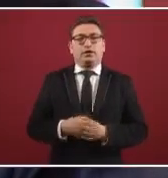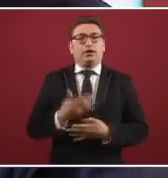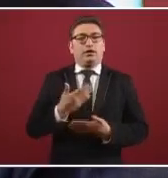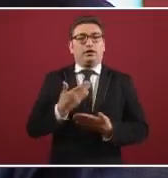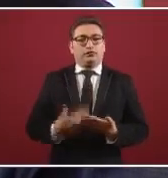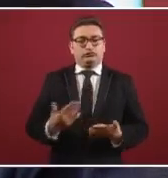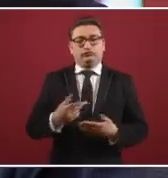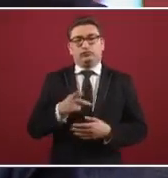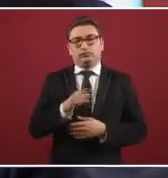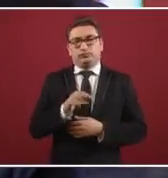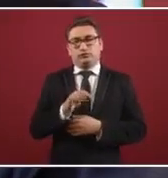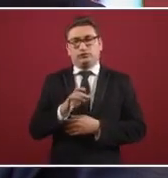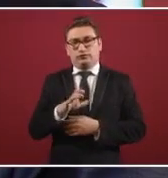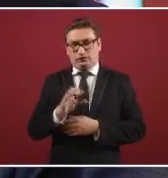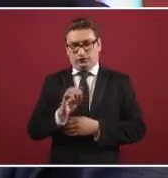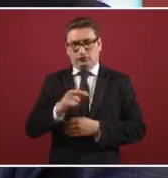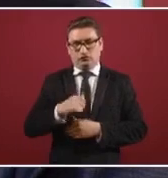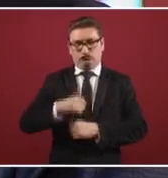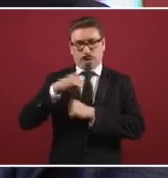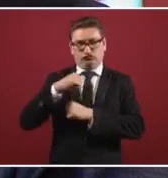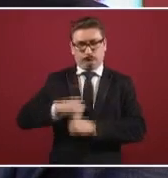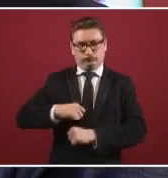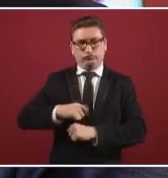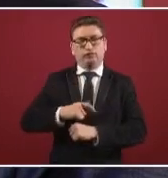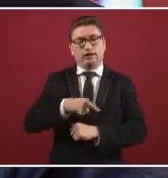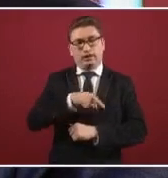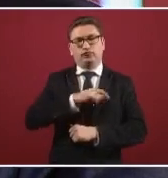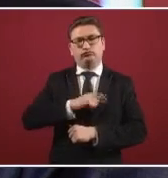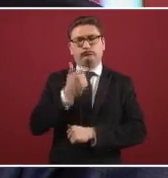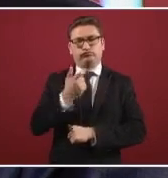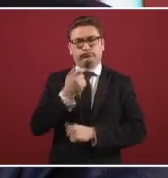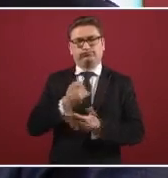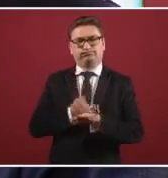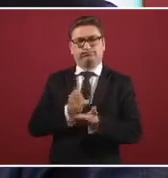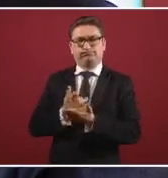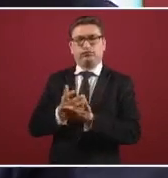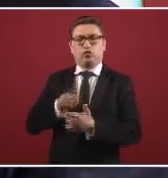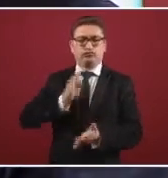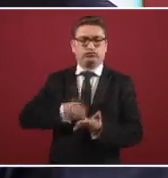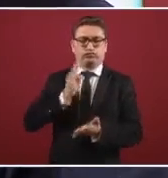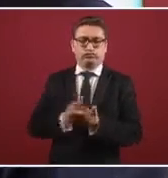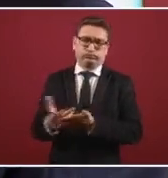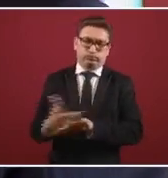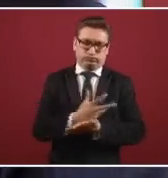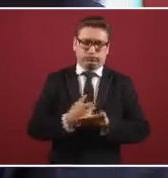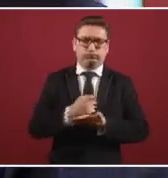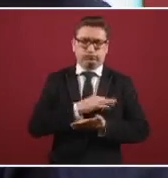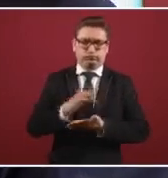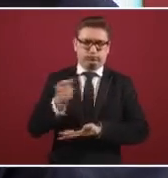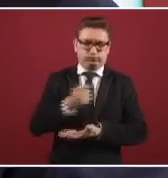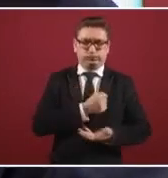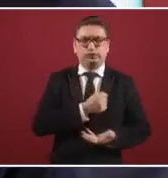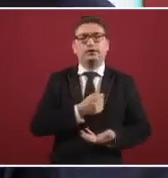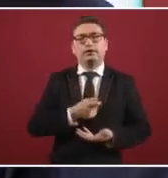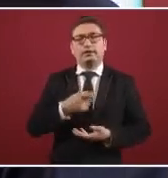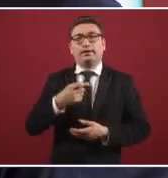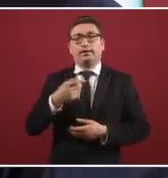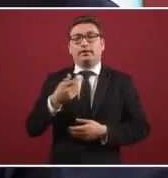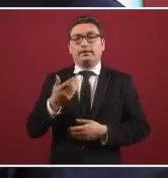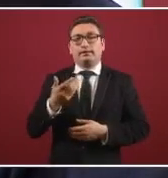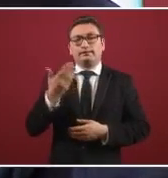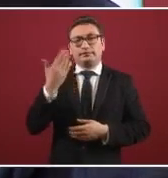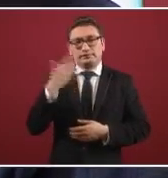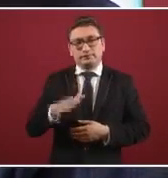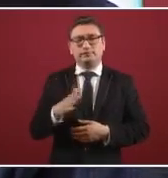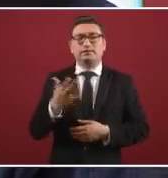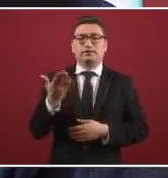facultar como autoridad fiscal a la Profeco. Sin embargo, aunque teóricamente desde el 14 de